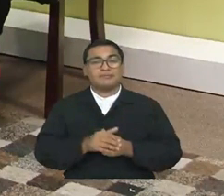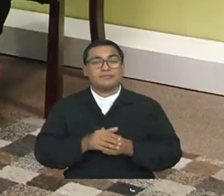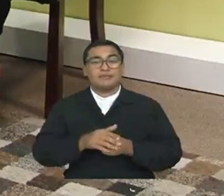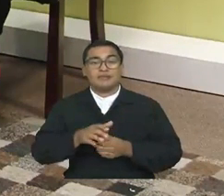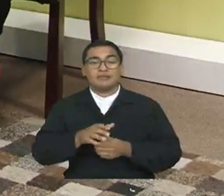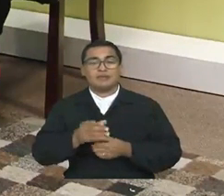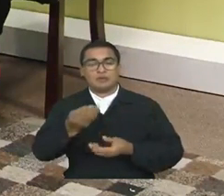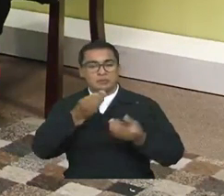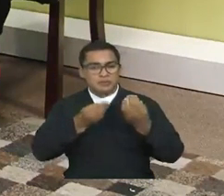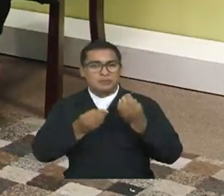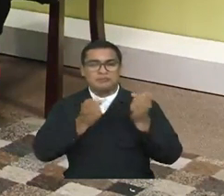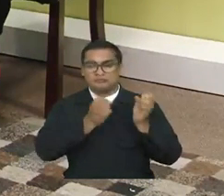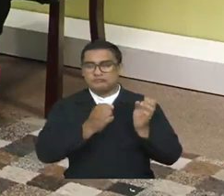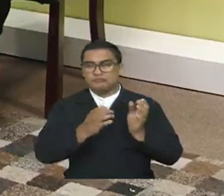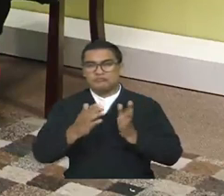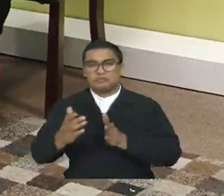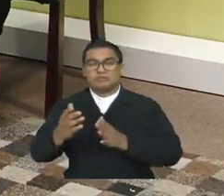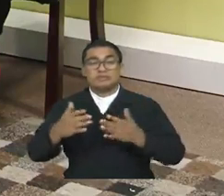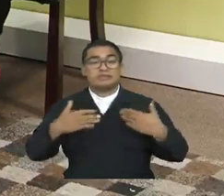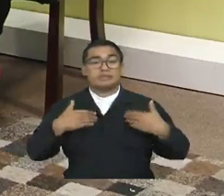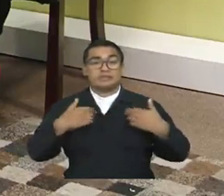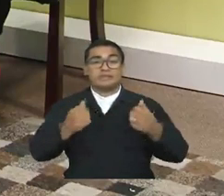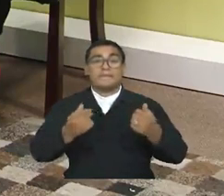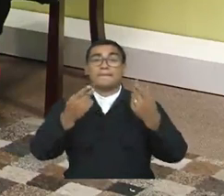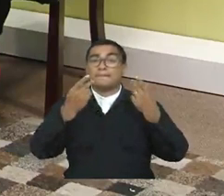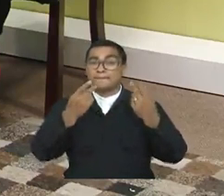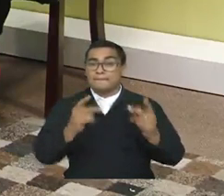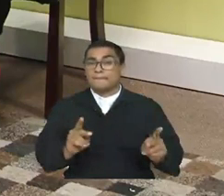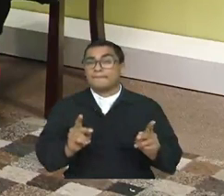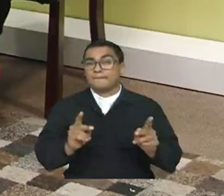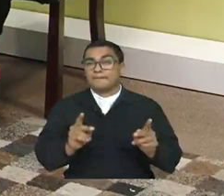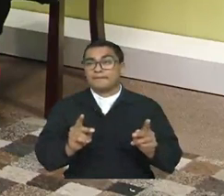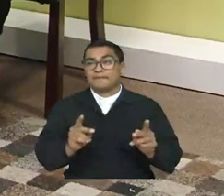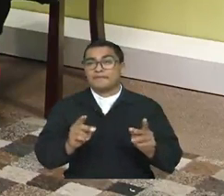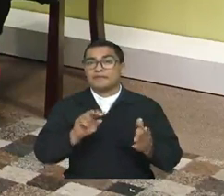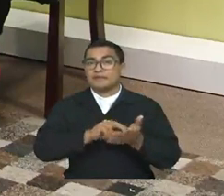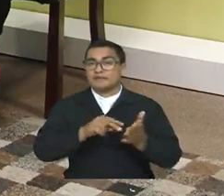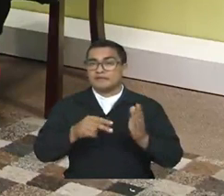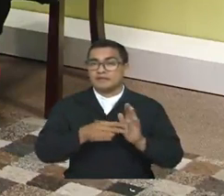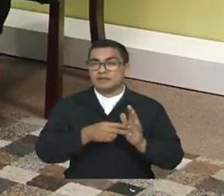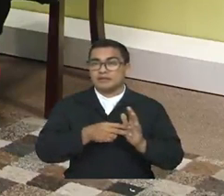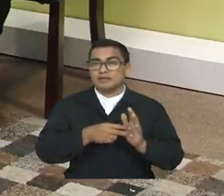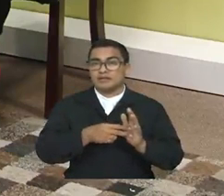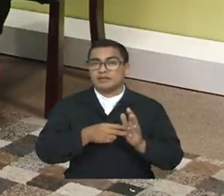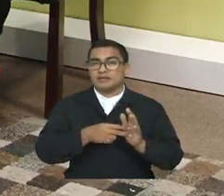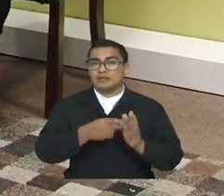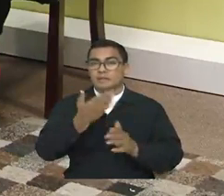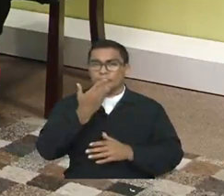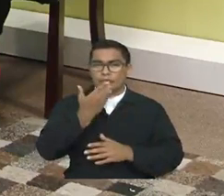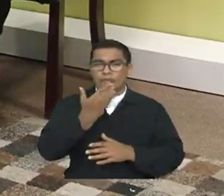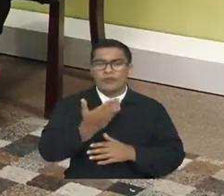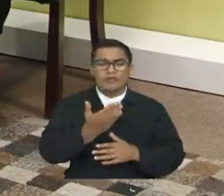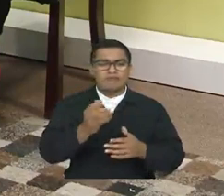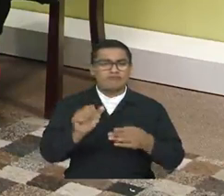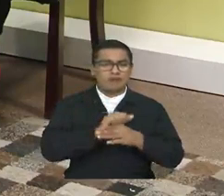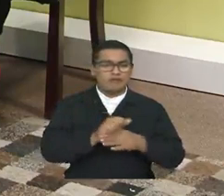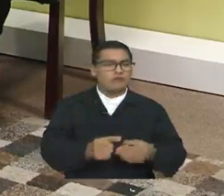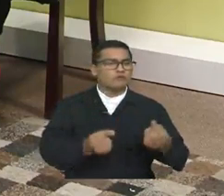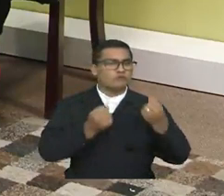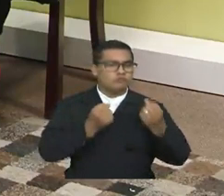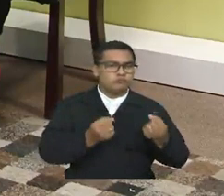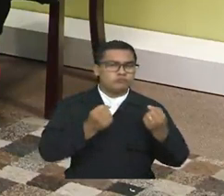la alimentación saludable. Pero ¿qué efecto hace una buena combinación entre ejercicio